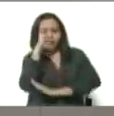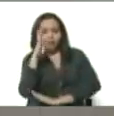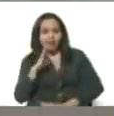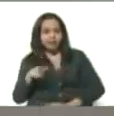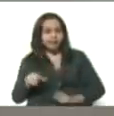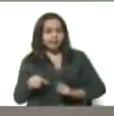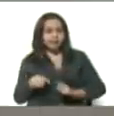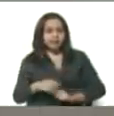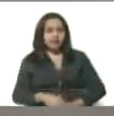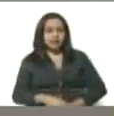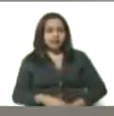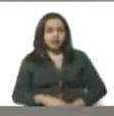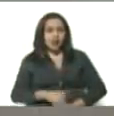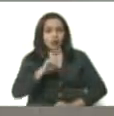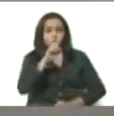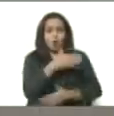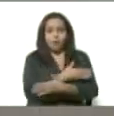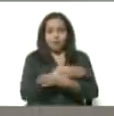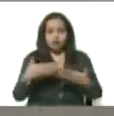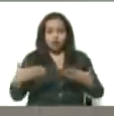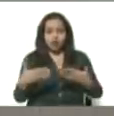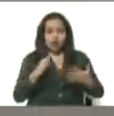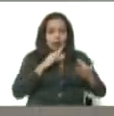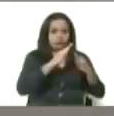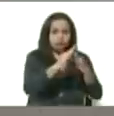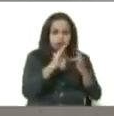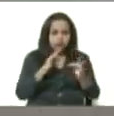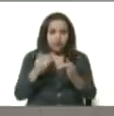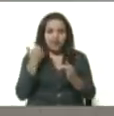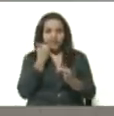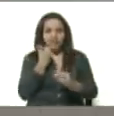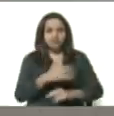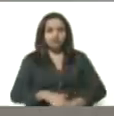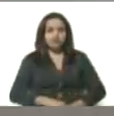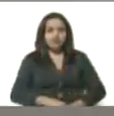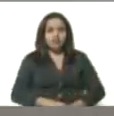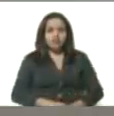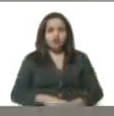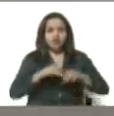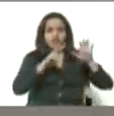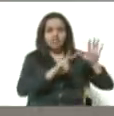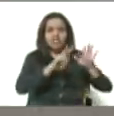con casi 2 millones de casos activos y con